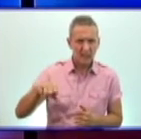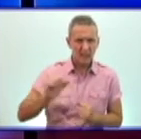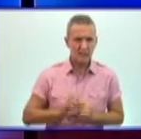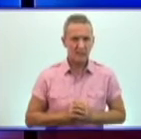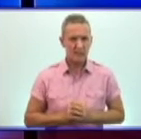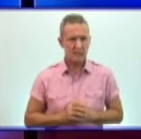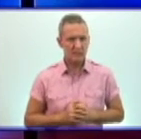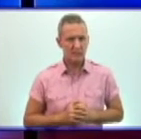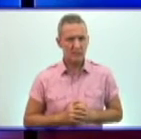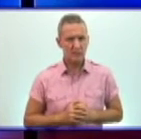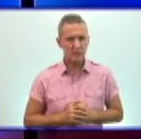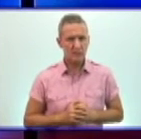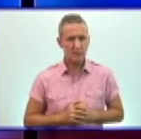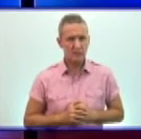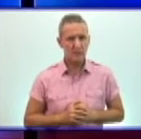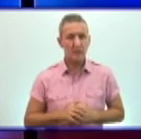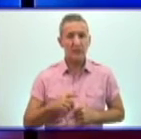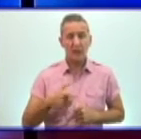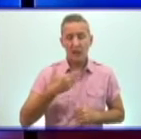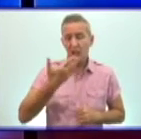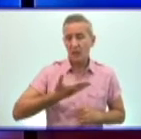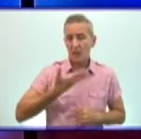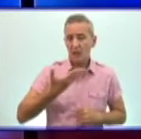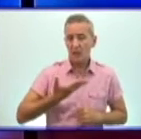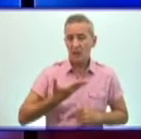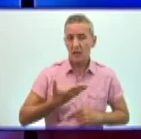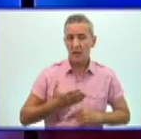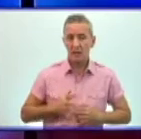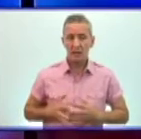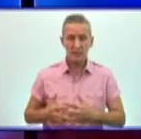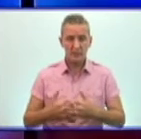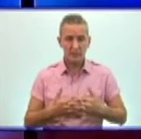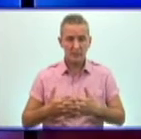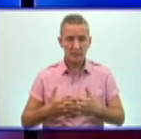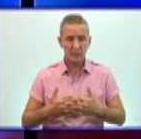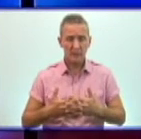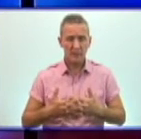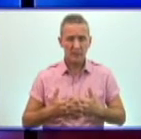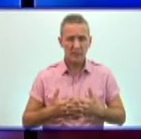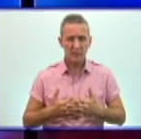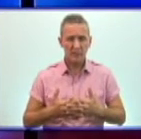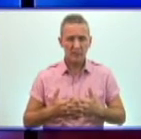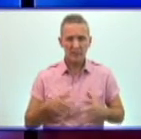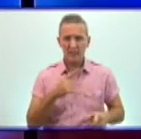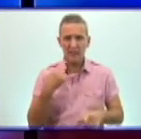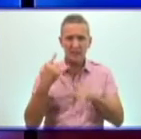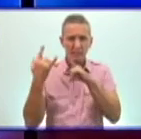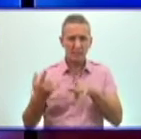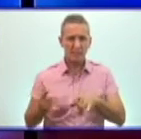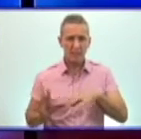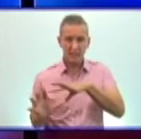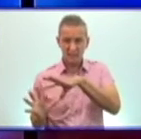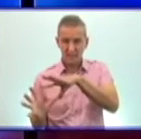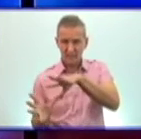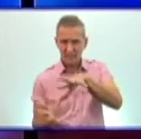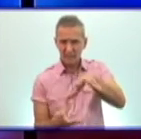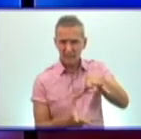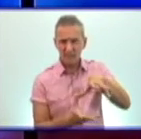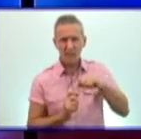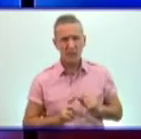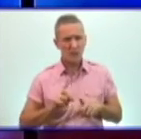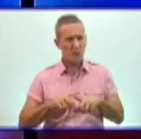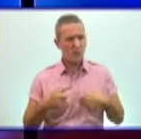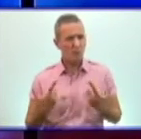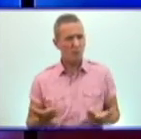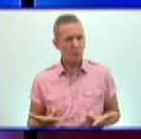eslogan y conocimientos que exponen el capitalismo mata al planeta. ¿Por qué el capitalismo mata al planeta? ¿Por qué en sentido